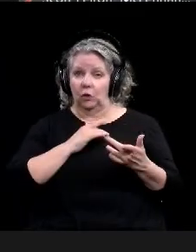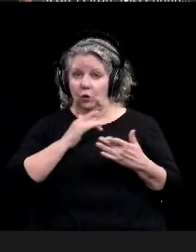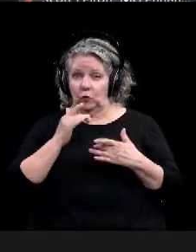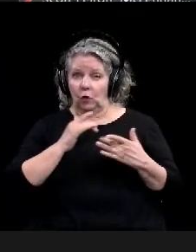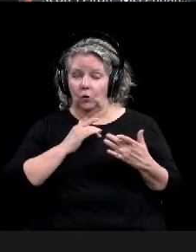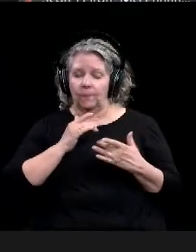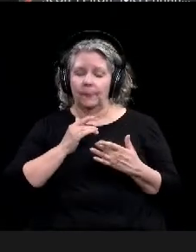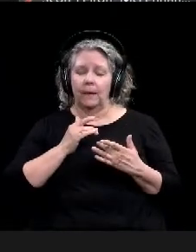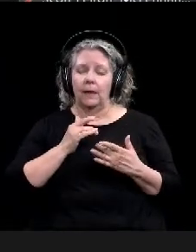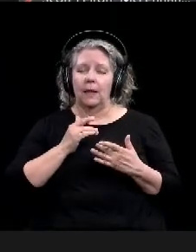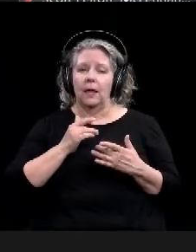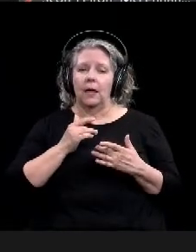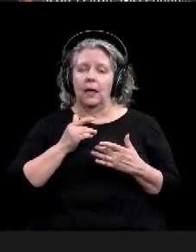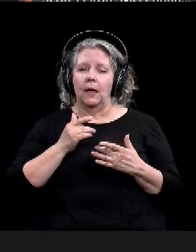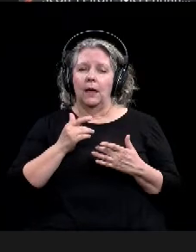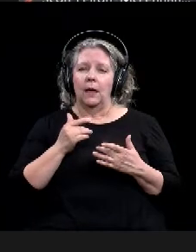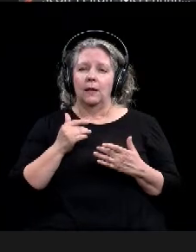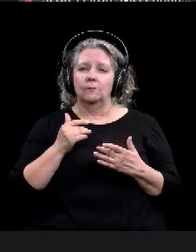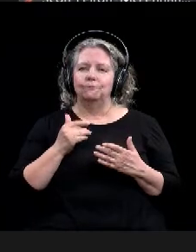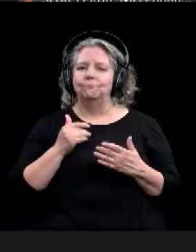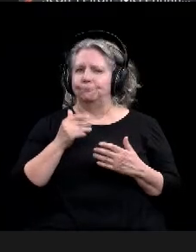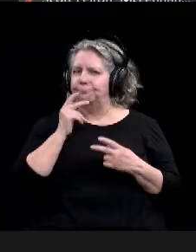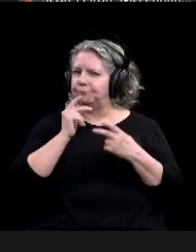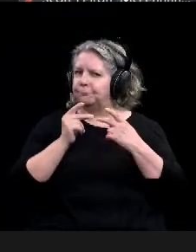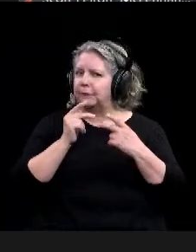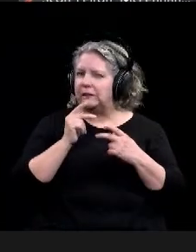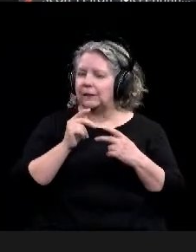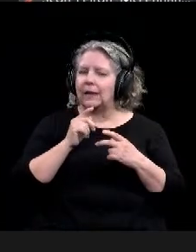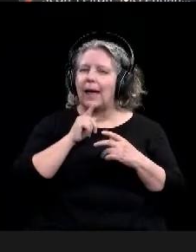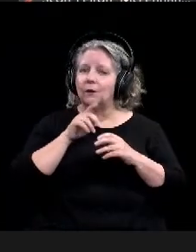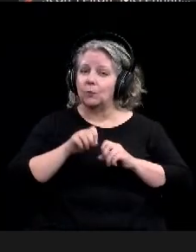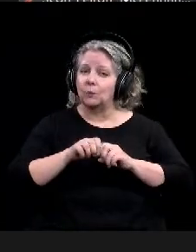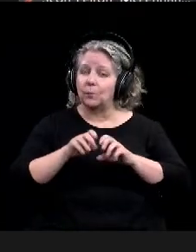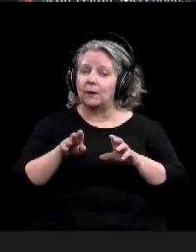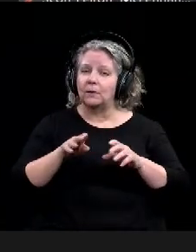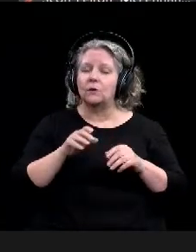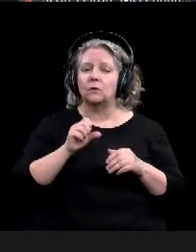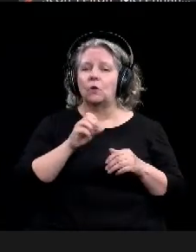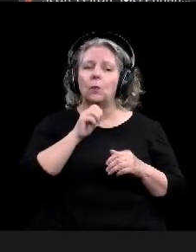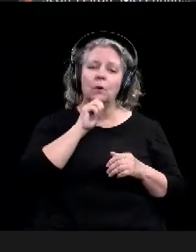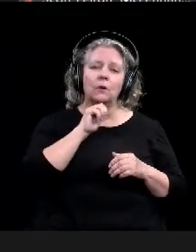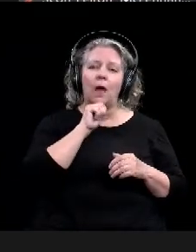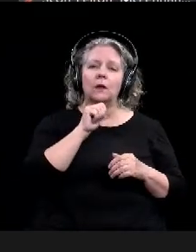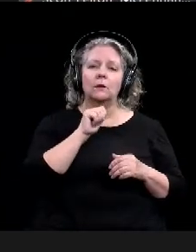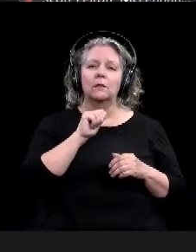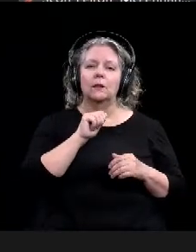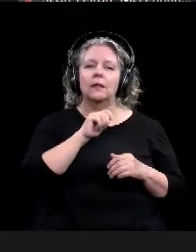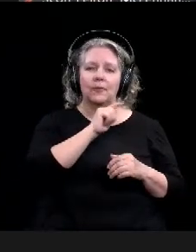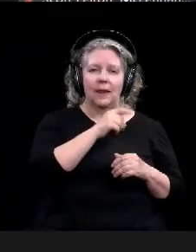así es que no nomás lo genérico sino la evidencia de transmisión